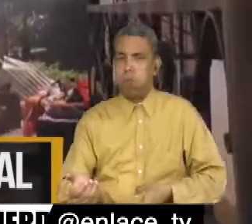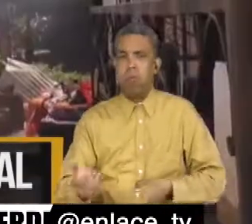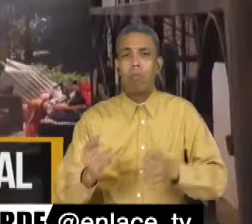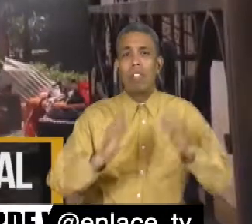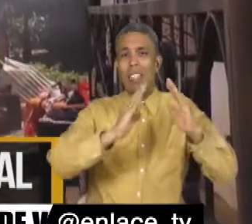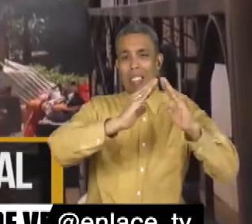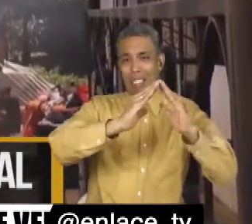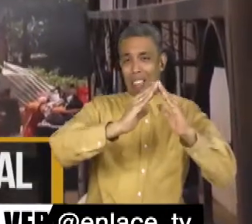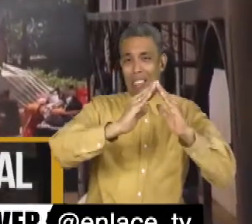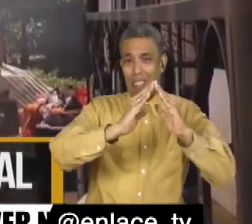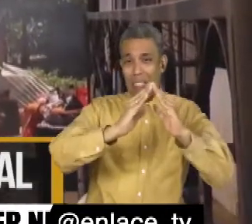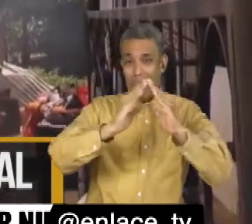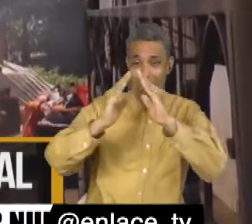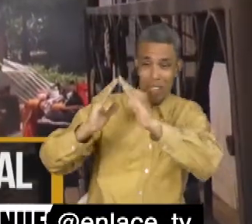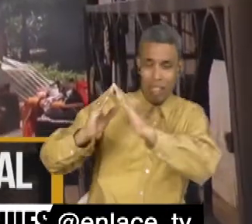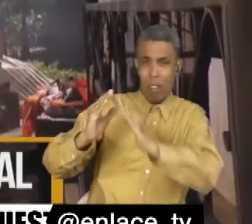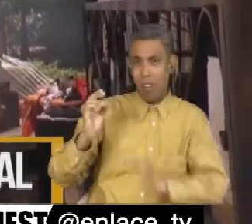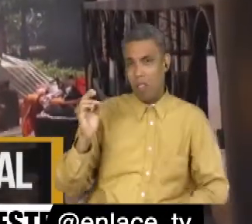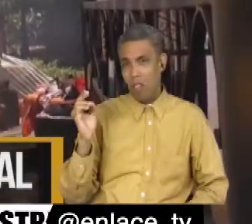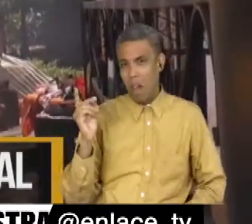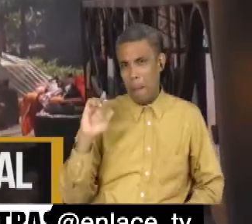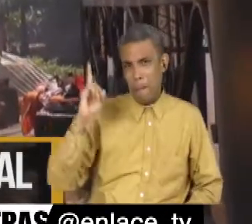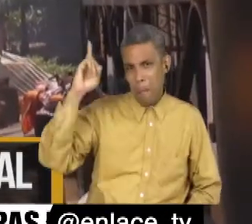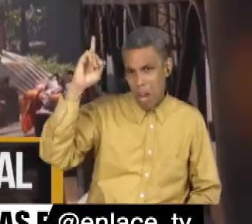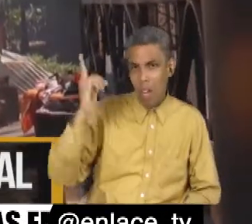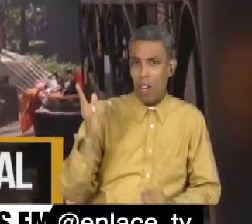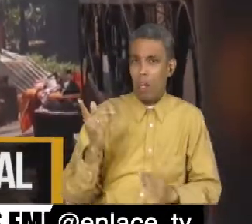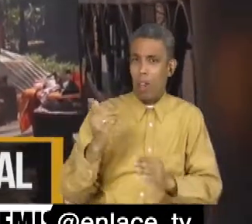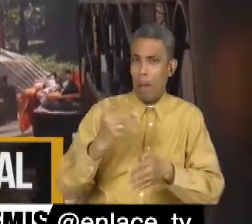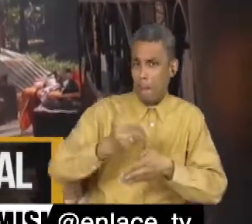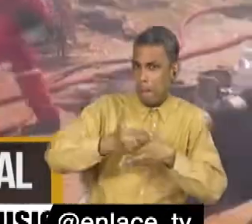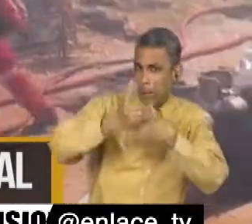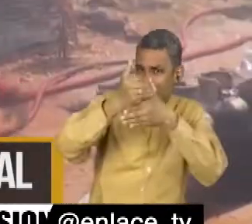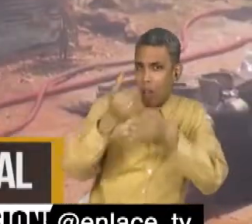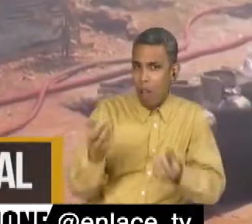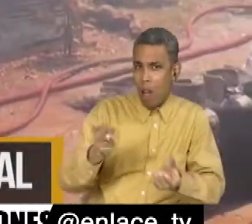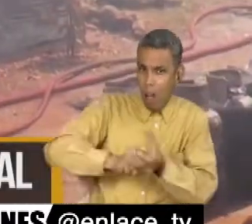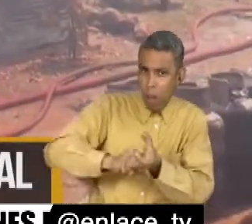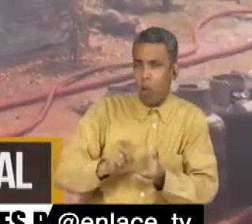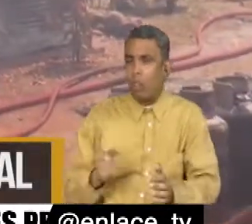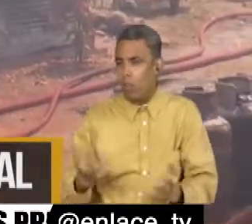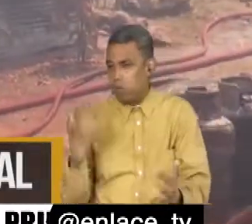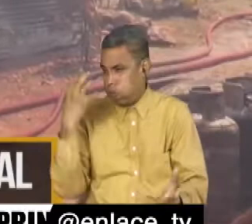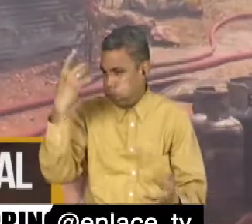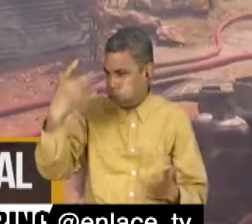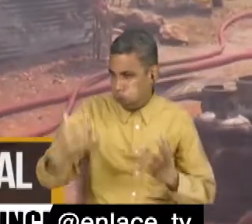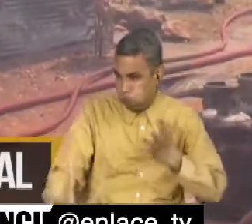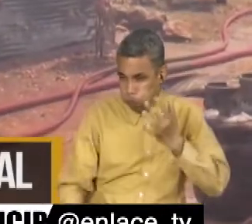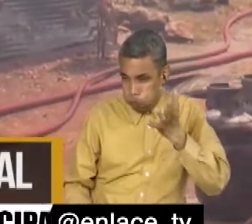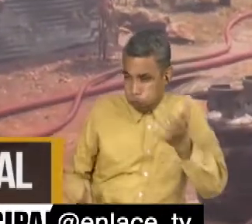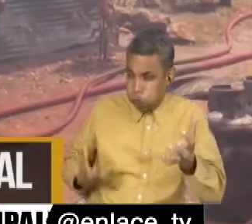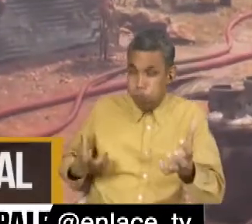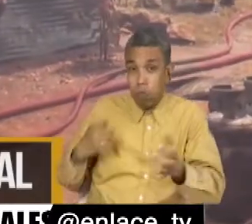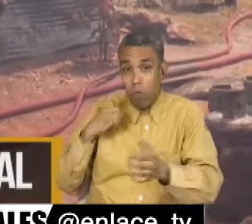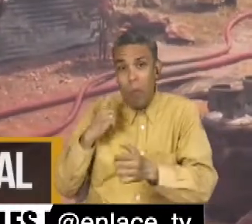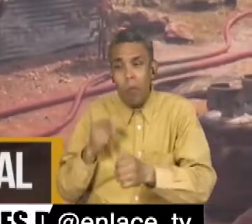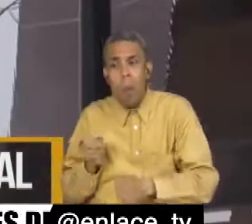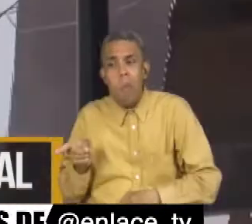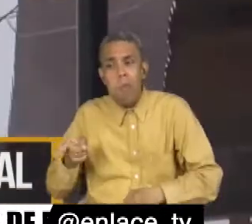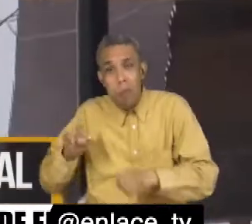de material madera. Desafortunadamente se consumieron completamente los enseres de estas